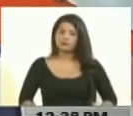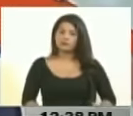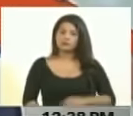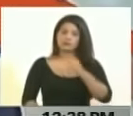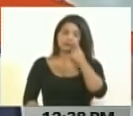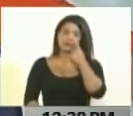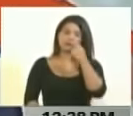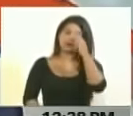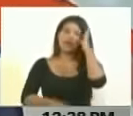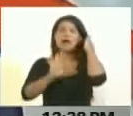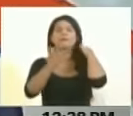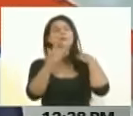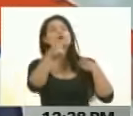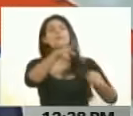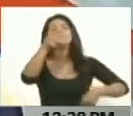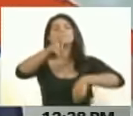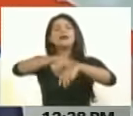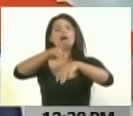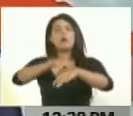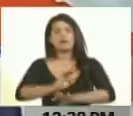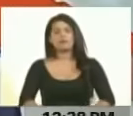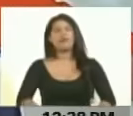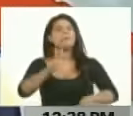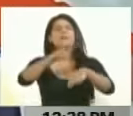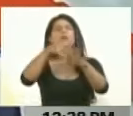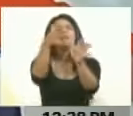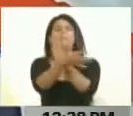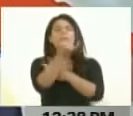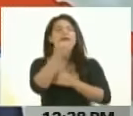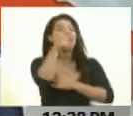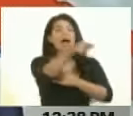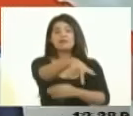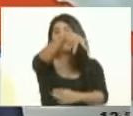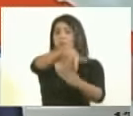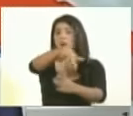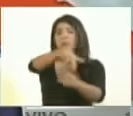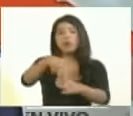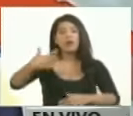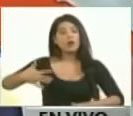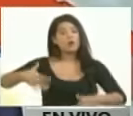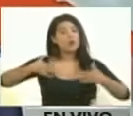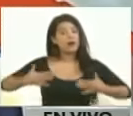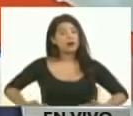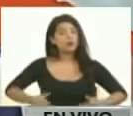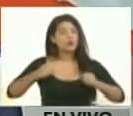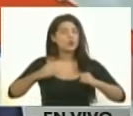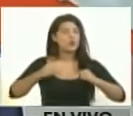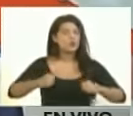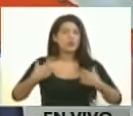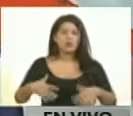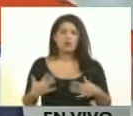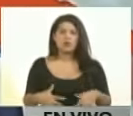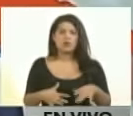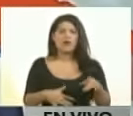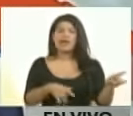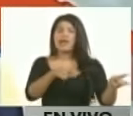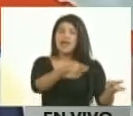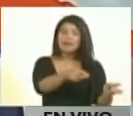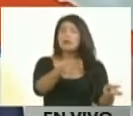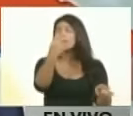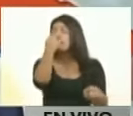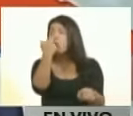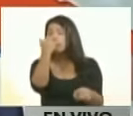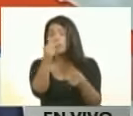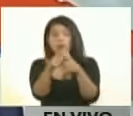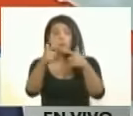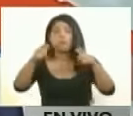Y vamos a Paraguay. Violaciones gravísimas en materia de derechos humanos. Exhiben una pobreza del